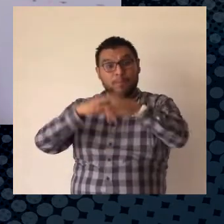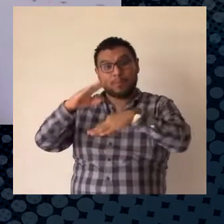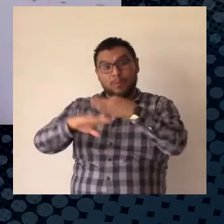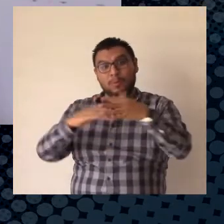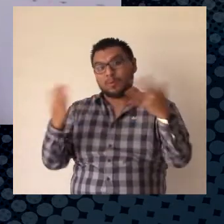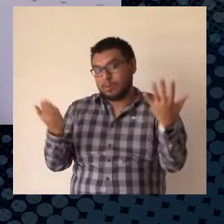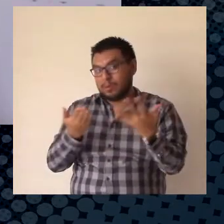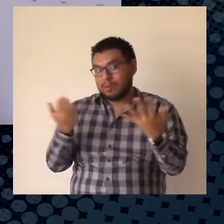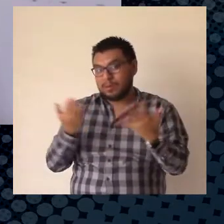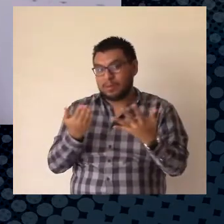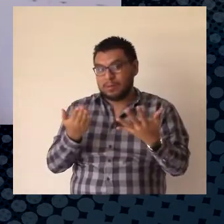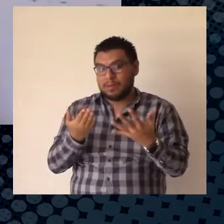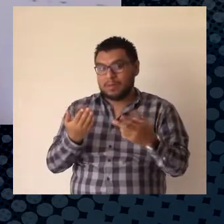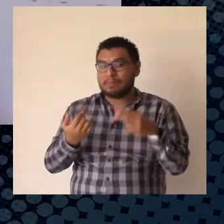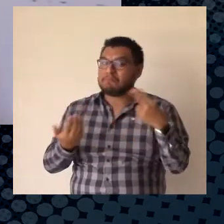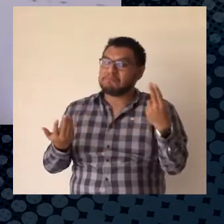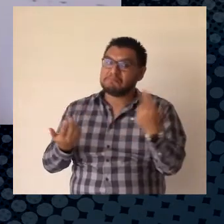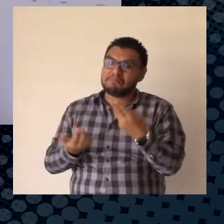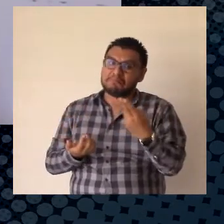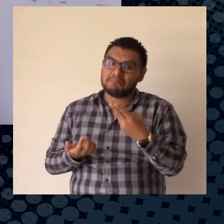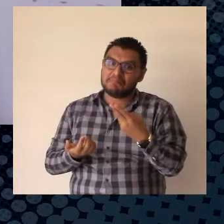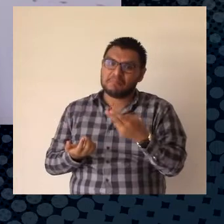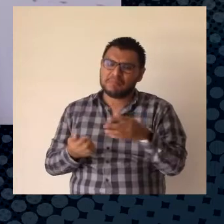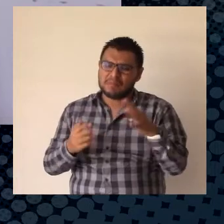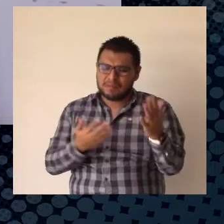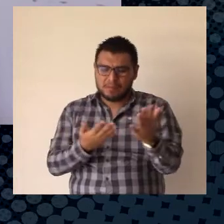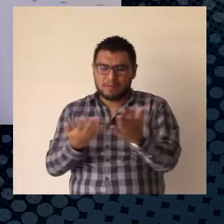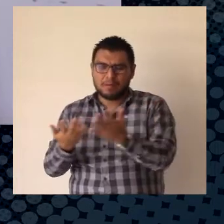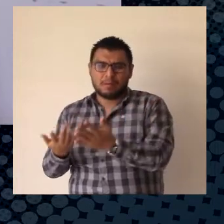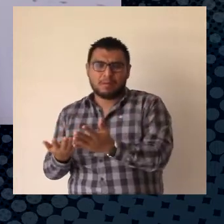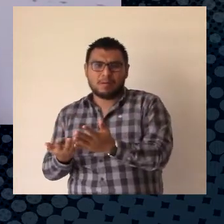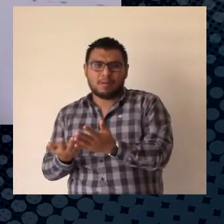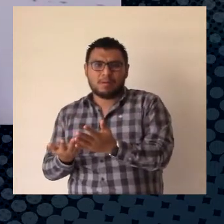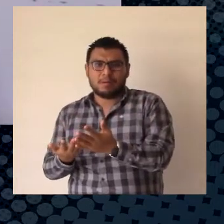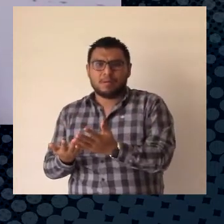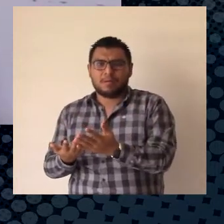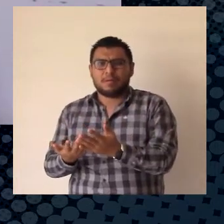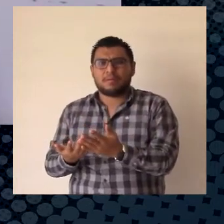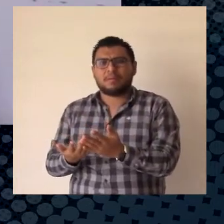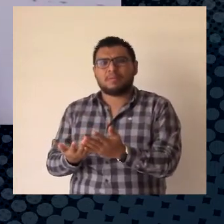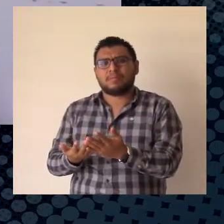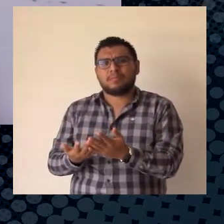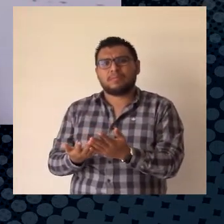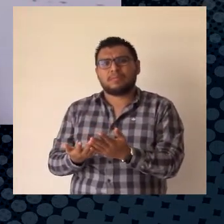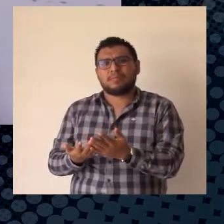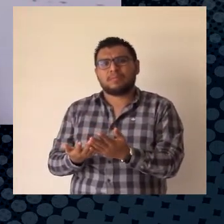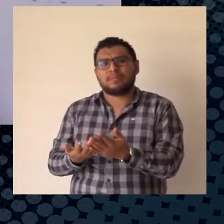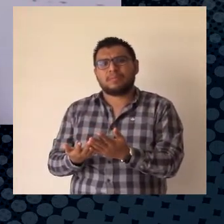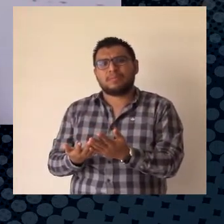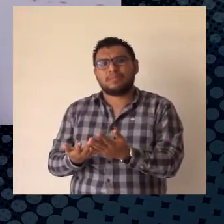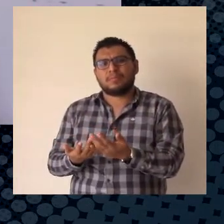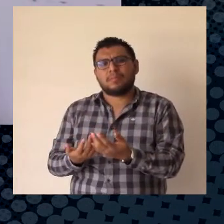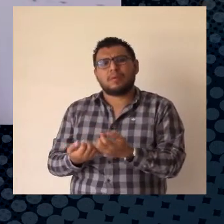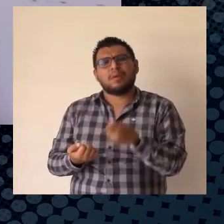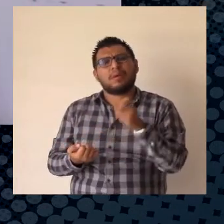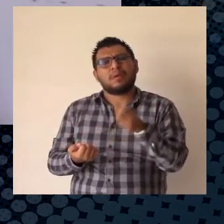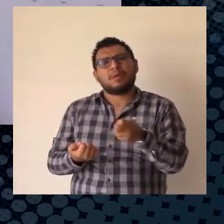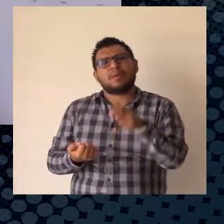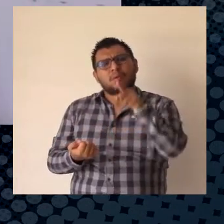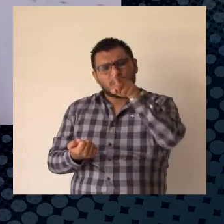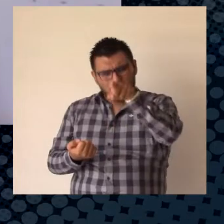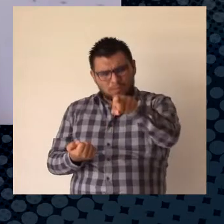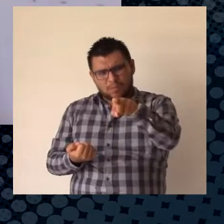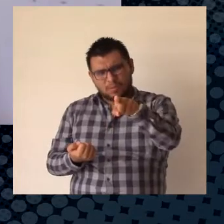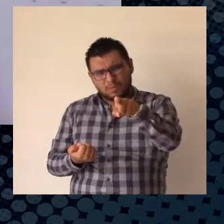si es necesario también llegar al punto básico. ¿Estará